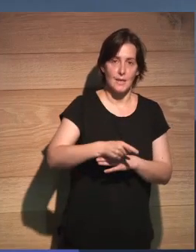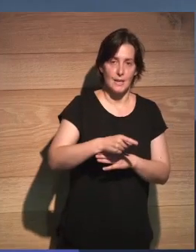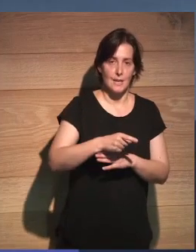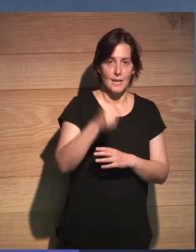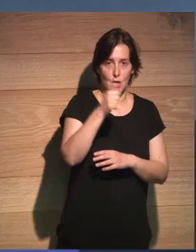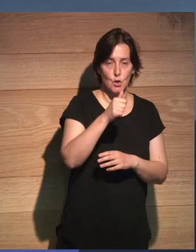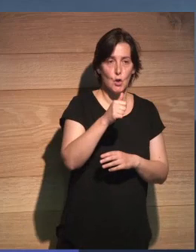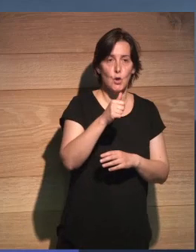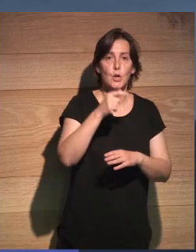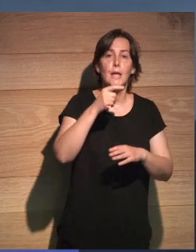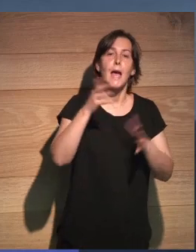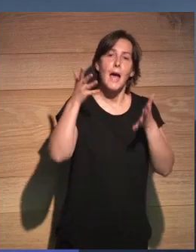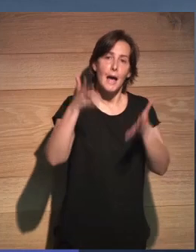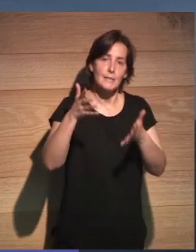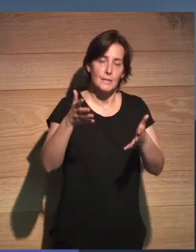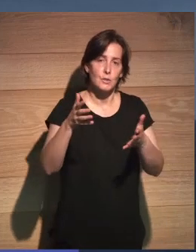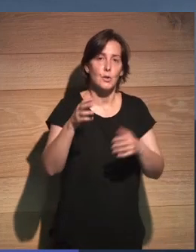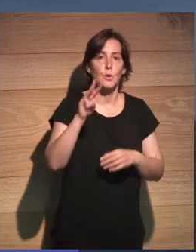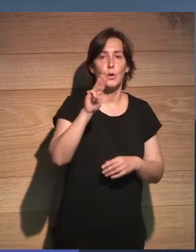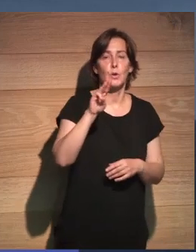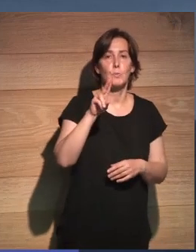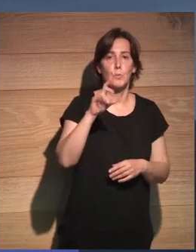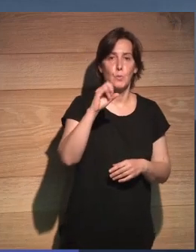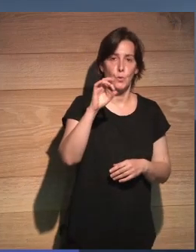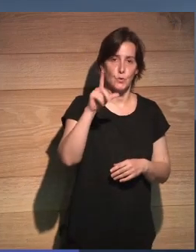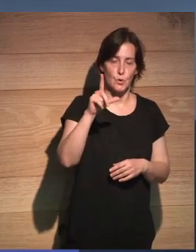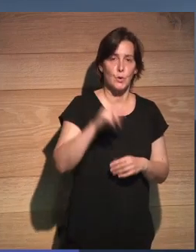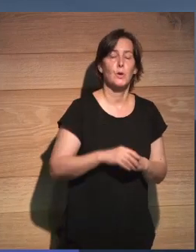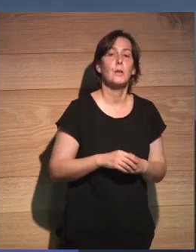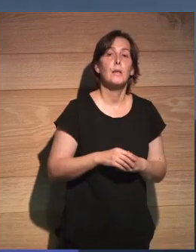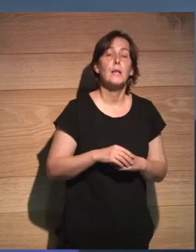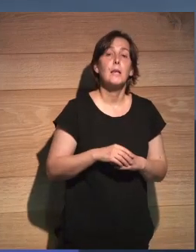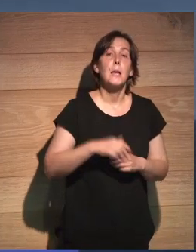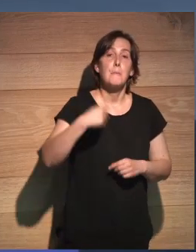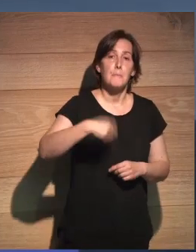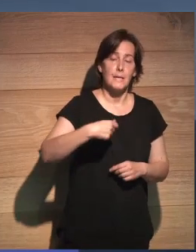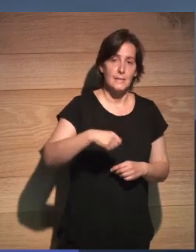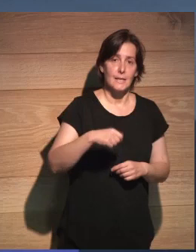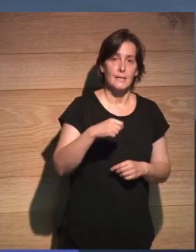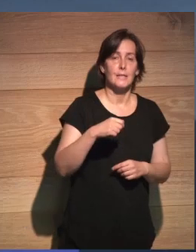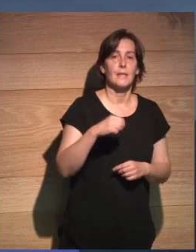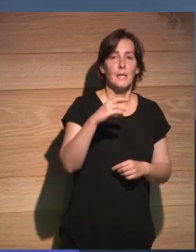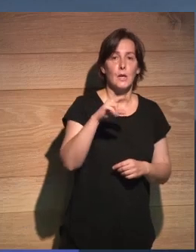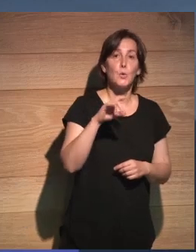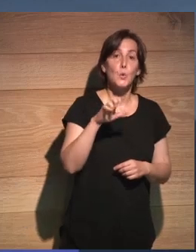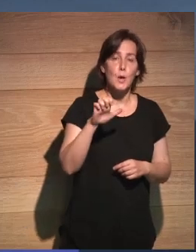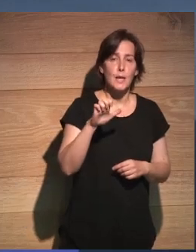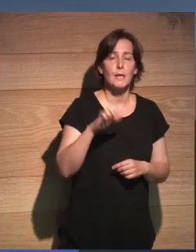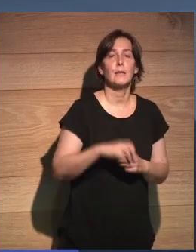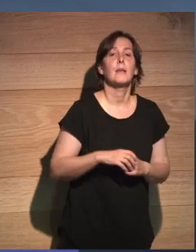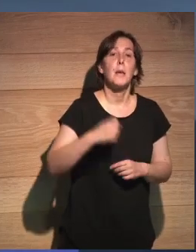asesor, Rafael Puyol, presidente de la CRUE, querido José Carlos, presidente